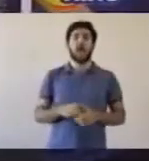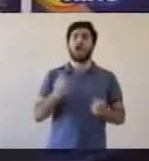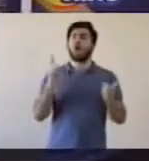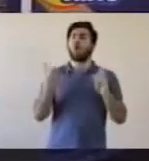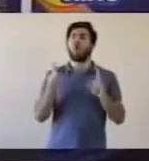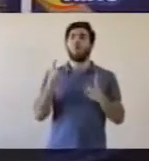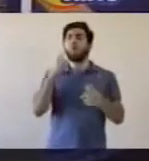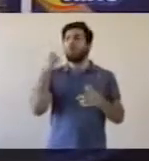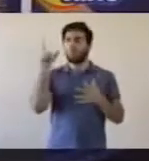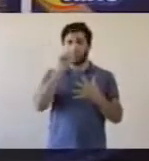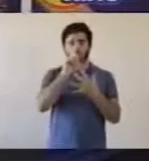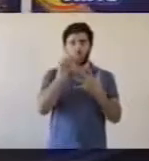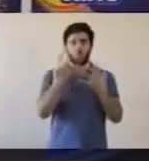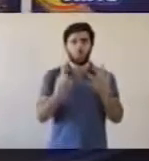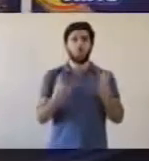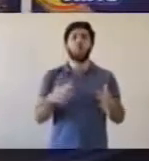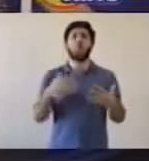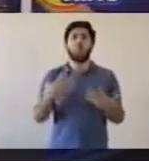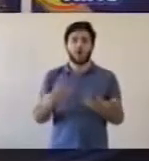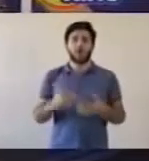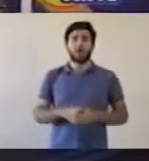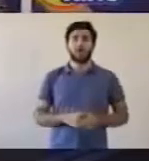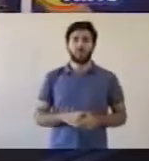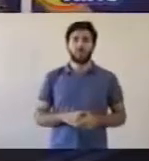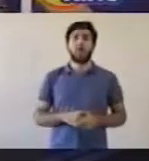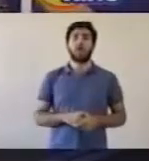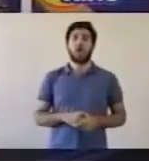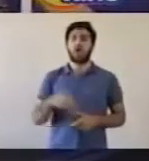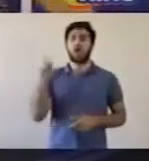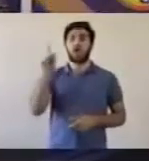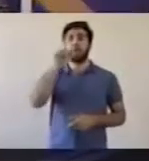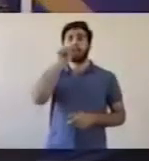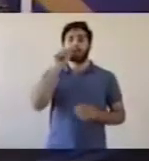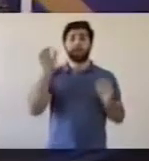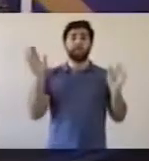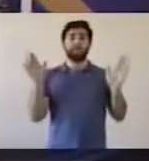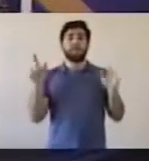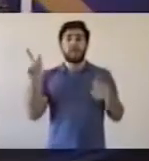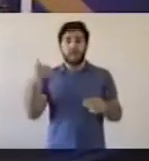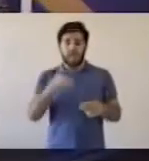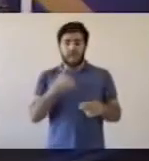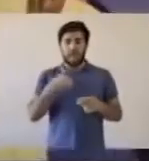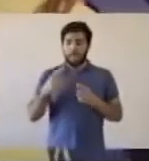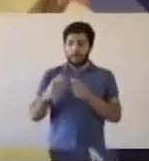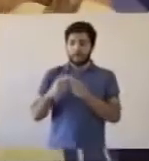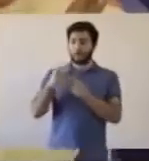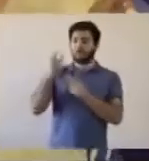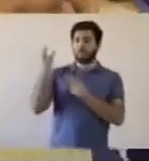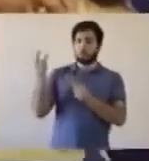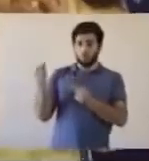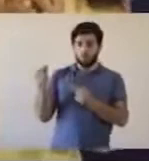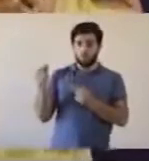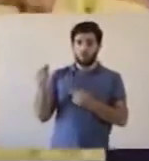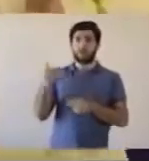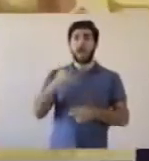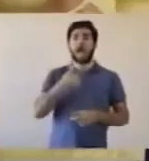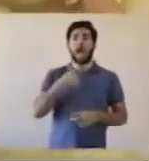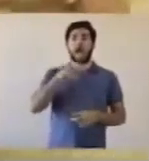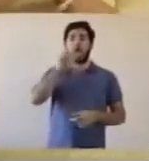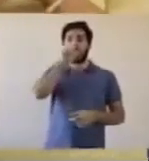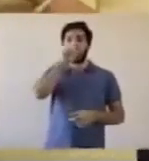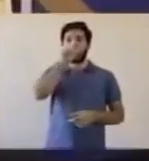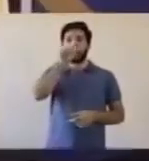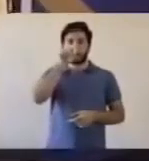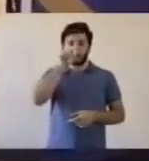Cuando las aves están pequeñas y acaban de salir de su cascarón, las mamás le llevan comida al nido.